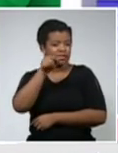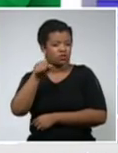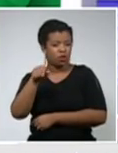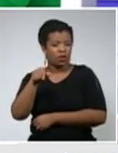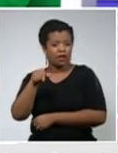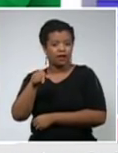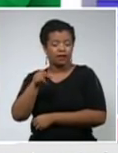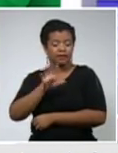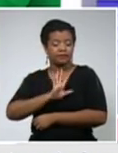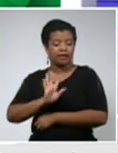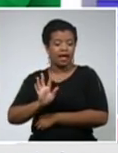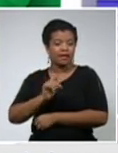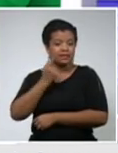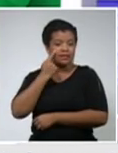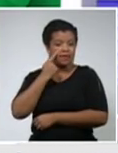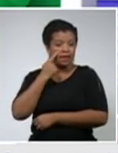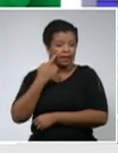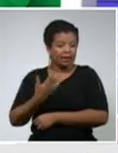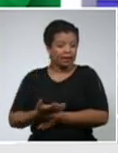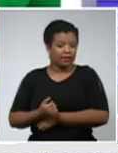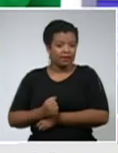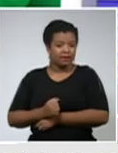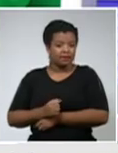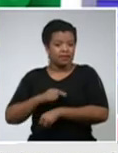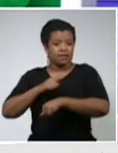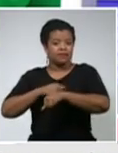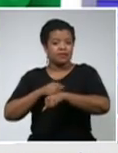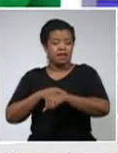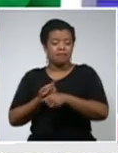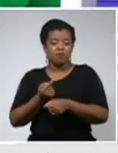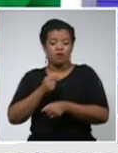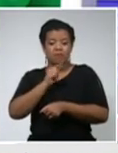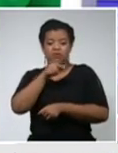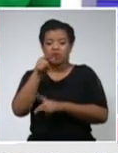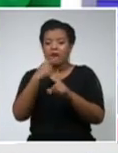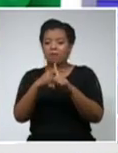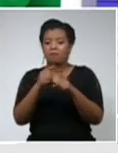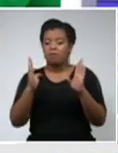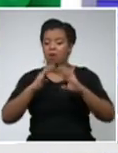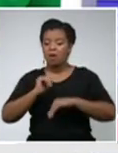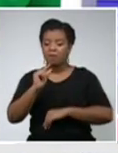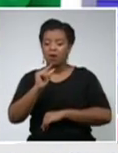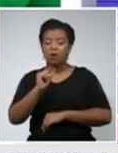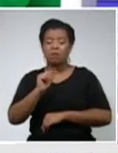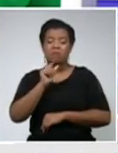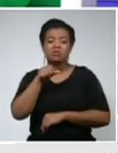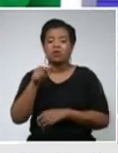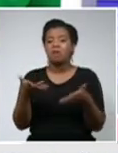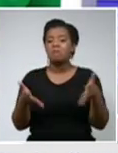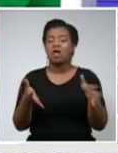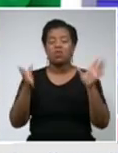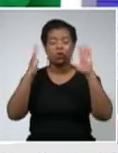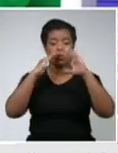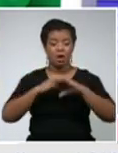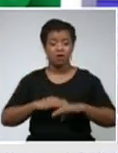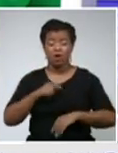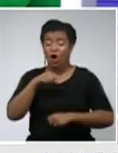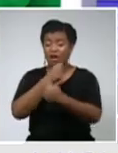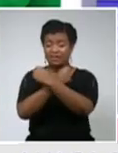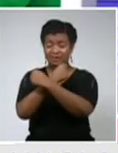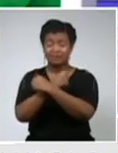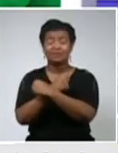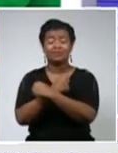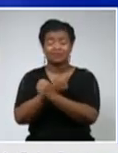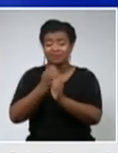tienes tiempo sin tener caso, que vas perdiendo el temor, pero hoy el riesgo es muy elevado en